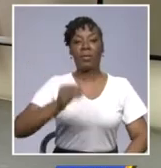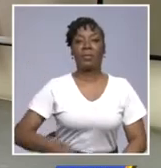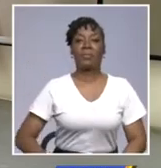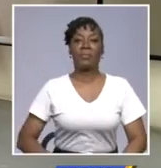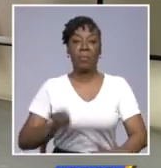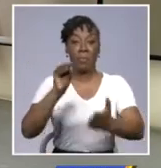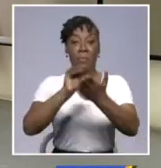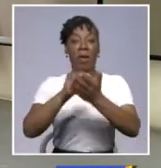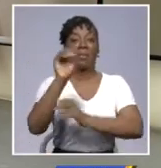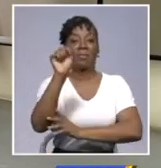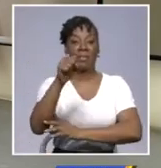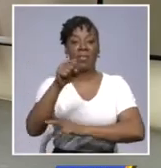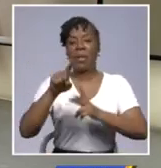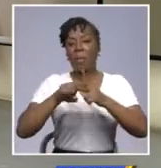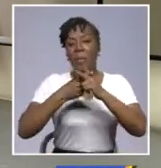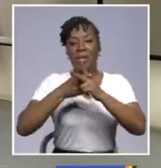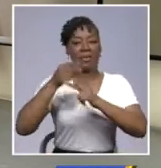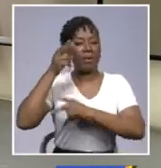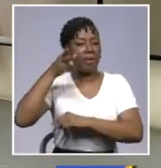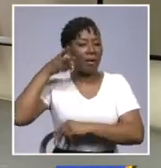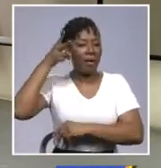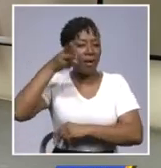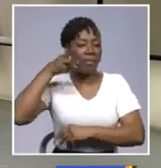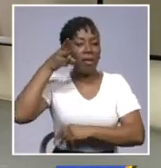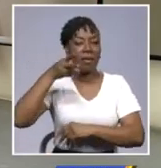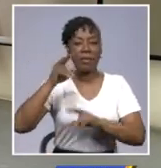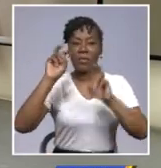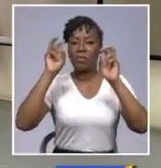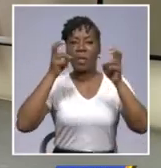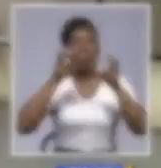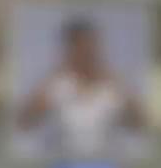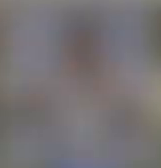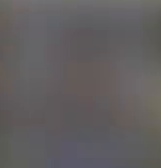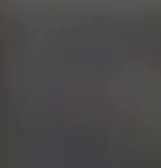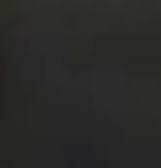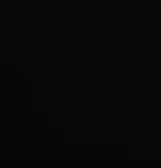y empiecen a grabar esos temas. En fin, todo lo que ustedes en arte tengan presente.